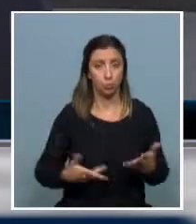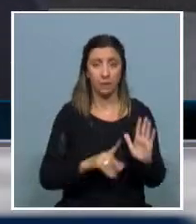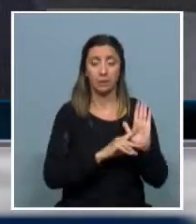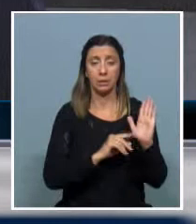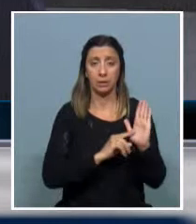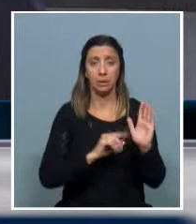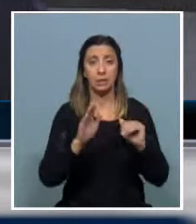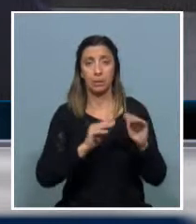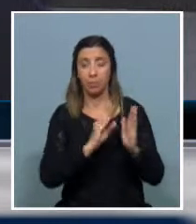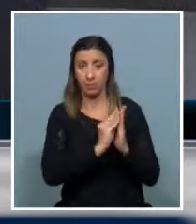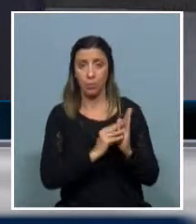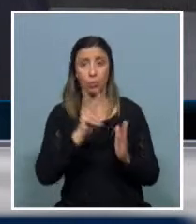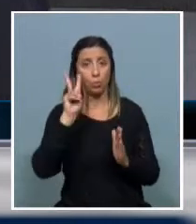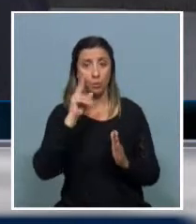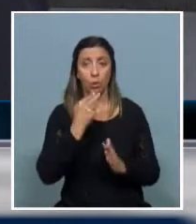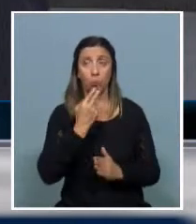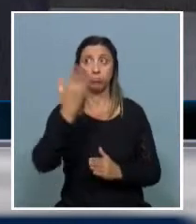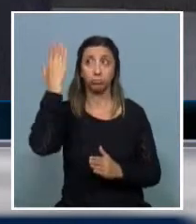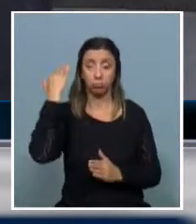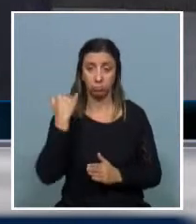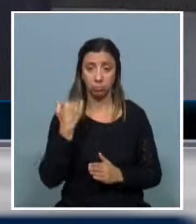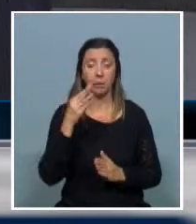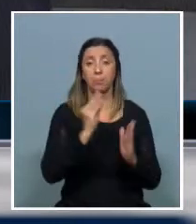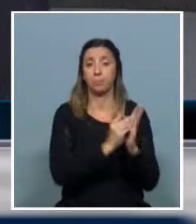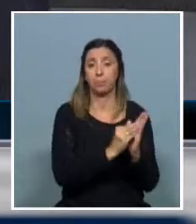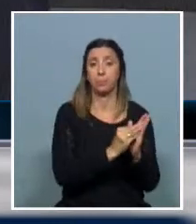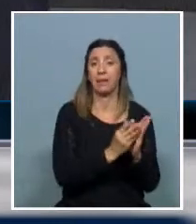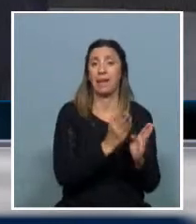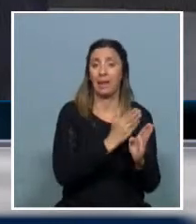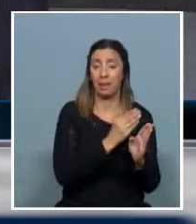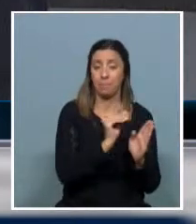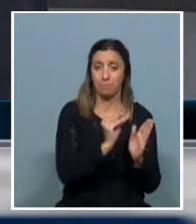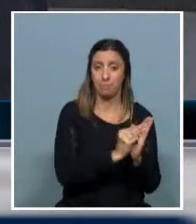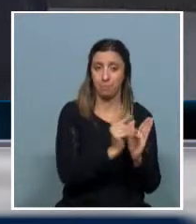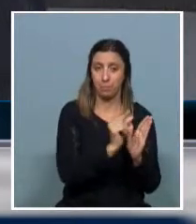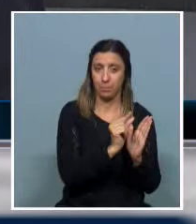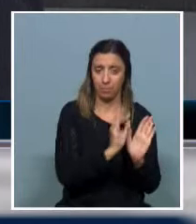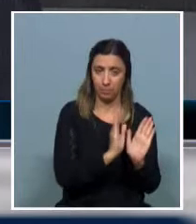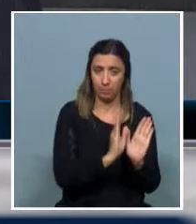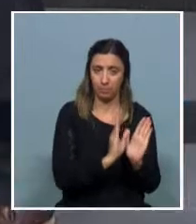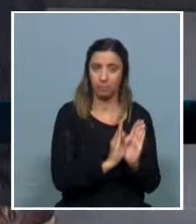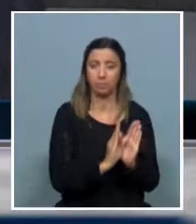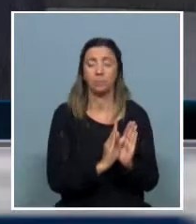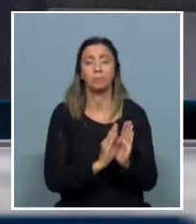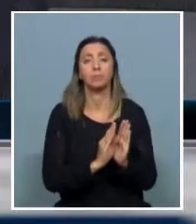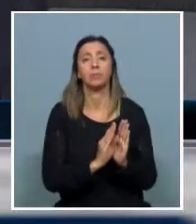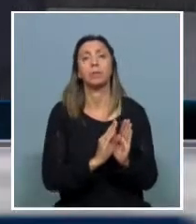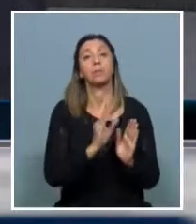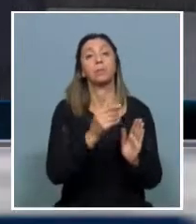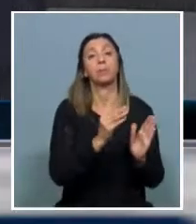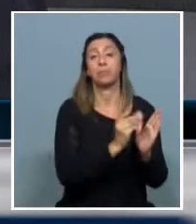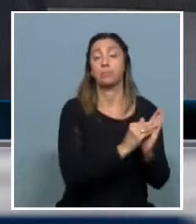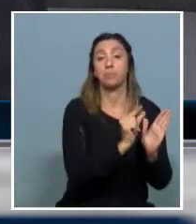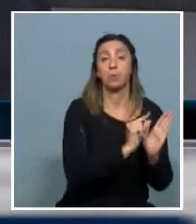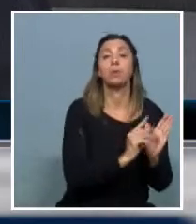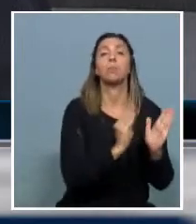decreto, el llamado convocatoria en el 2011, entonces eran preinscriptos, y usted me está hablando. Hay un salto. Aspirantes e inscriptos. Aspirantes